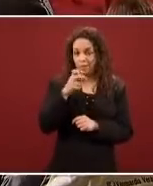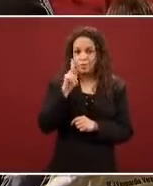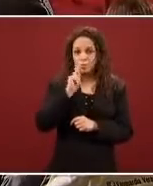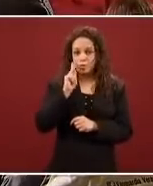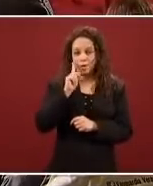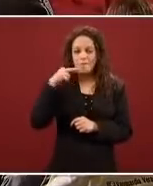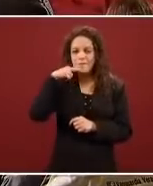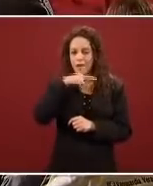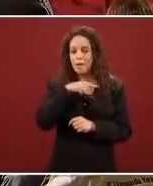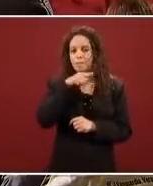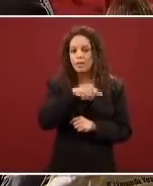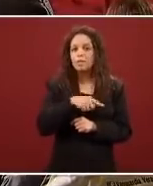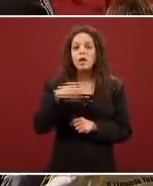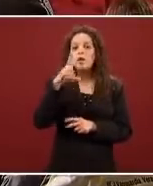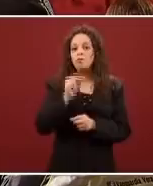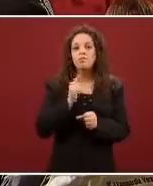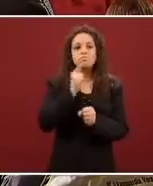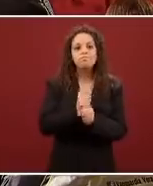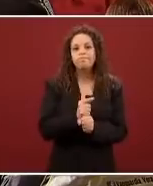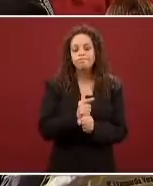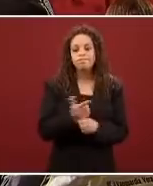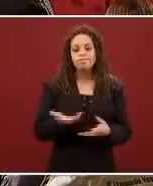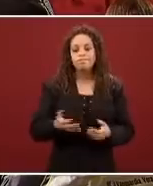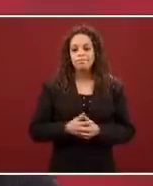autorizado, digamos, no ha emitido